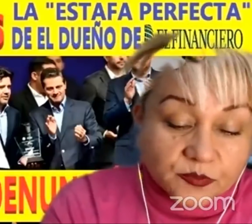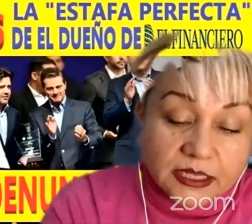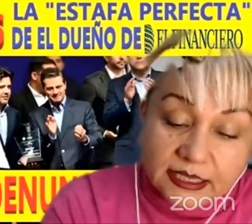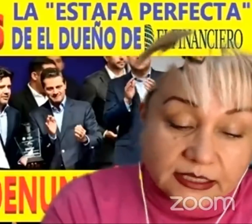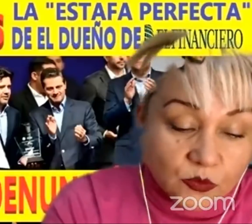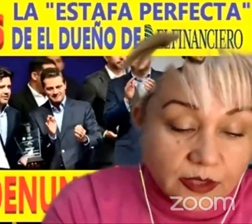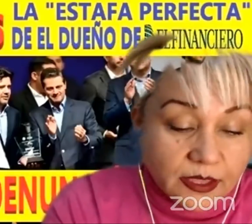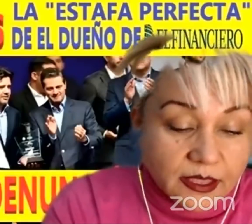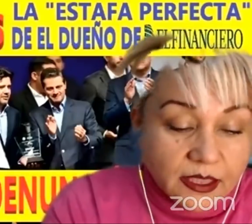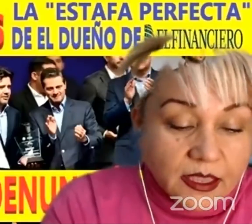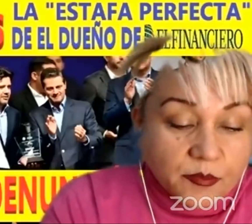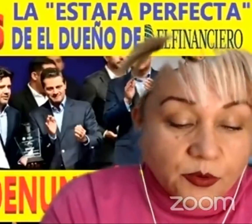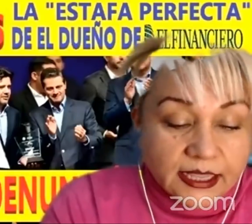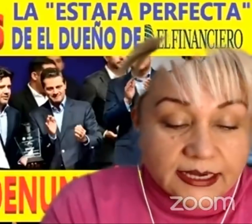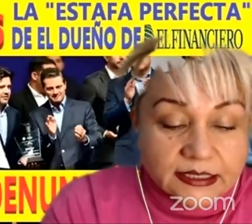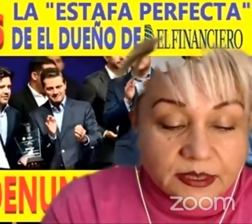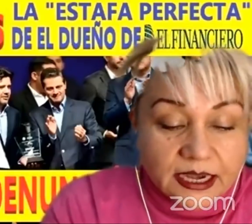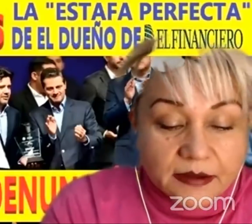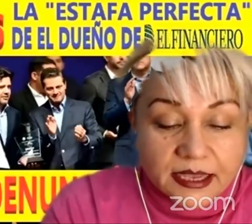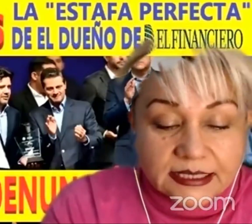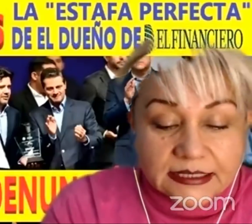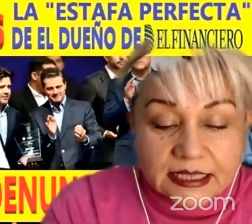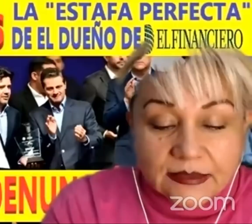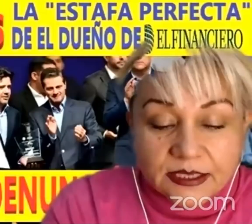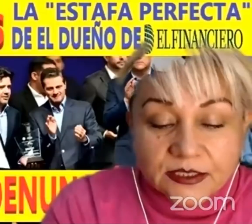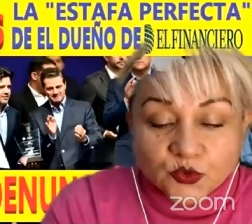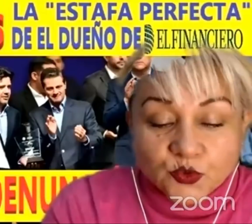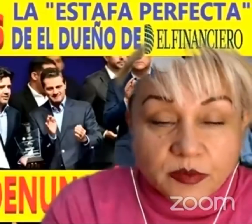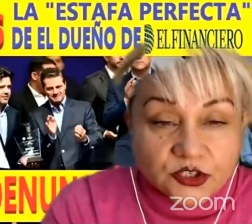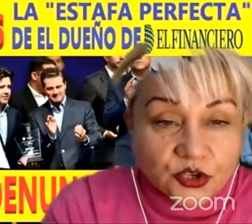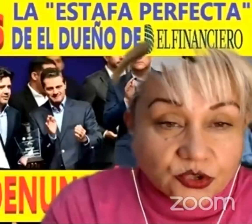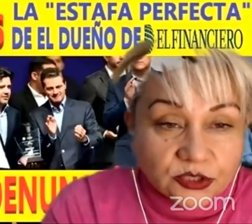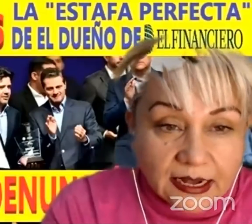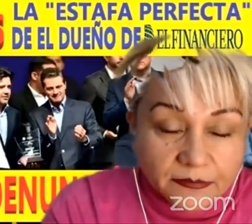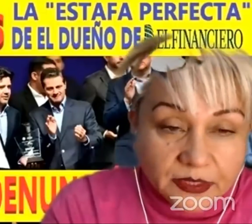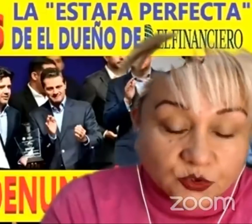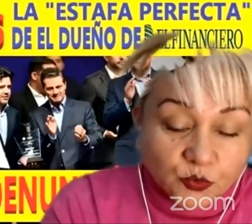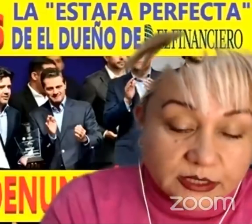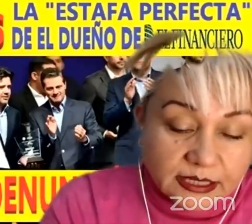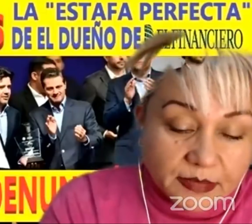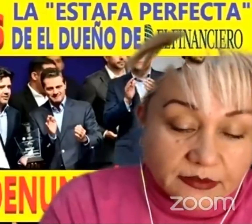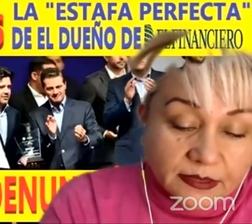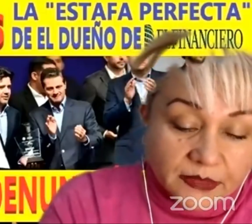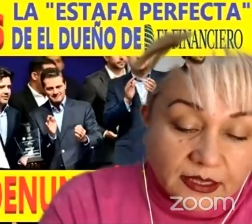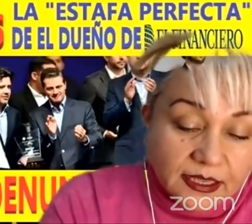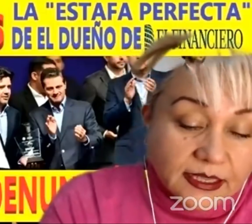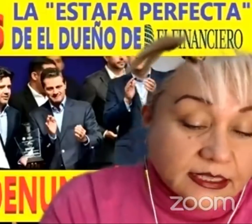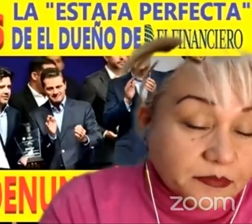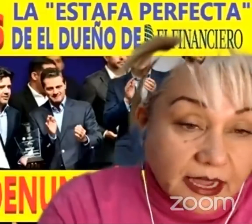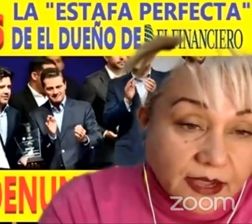agosto de 2019, porque recibirían más de 7 veces su inversión total,